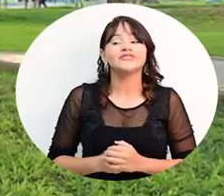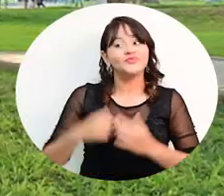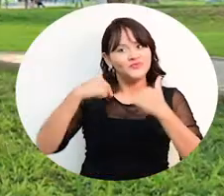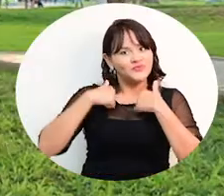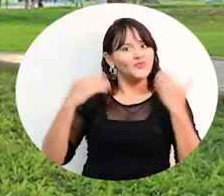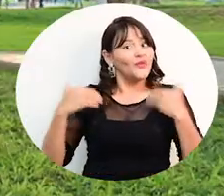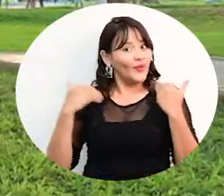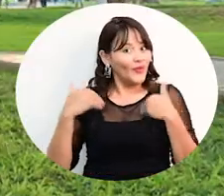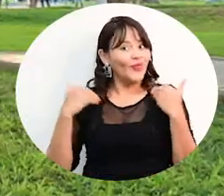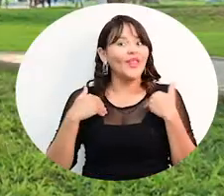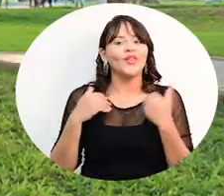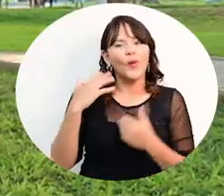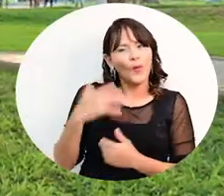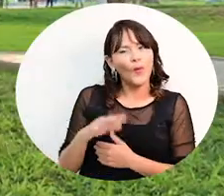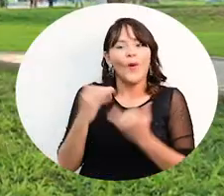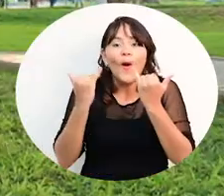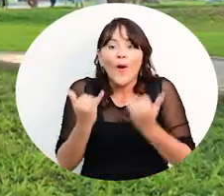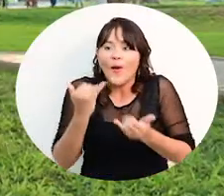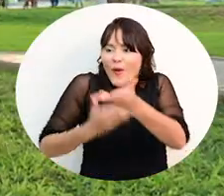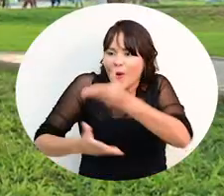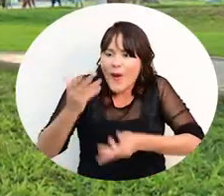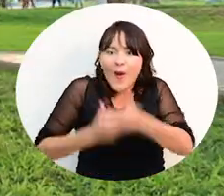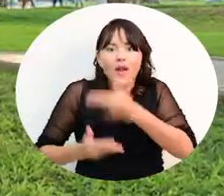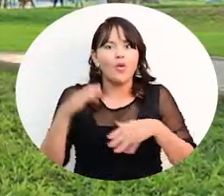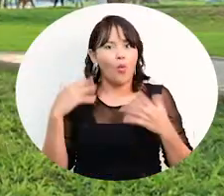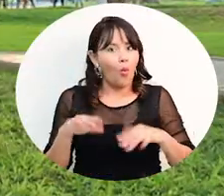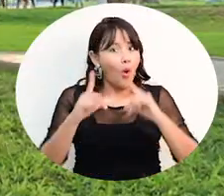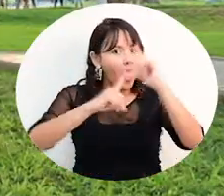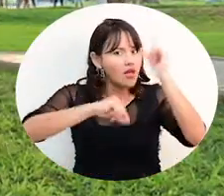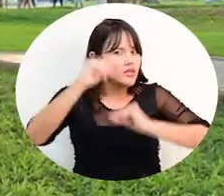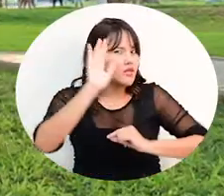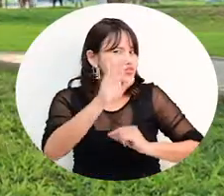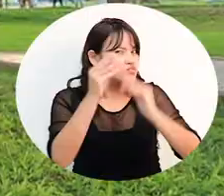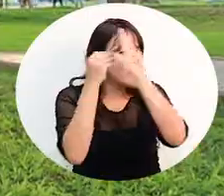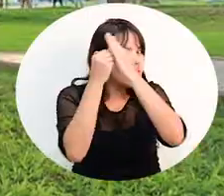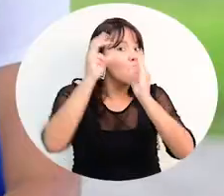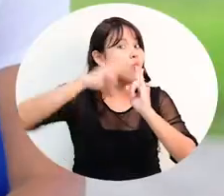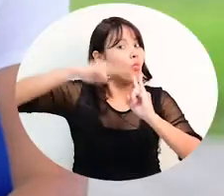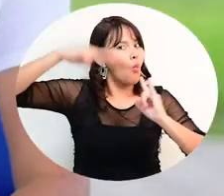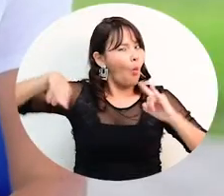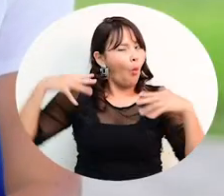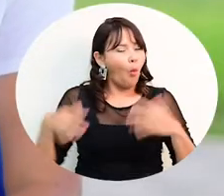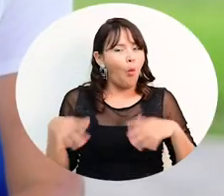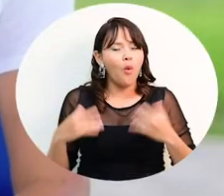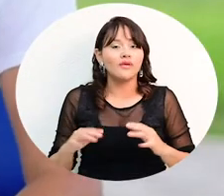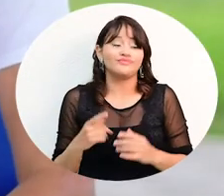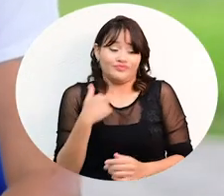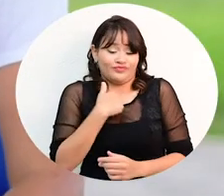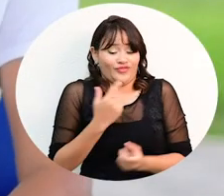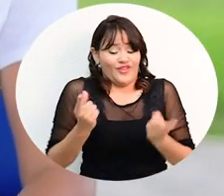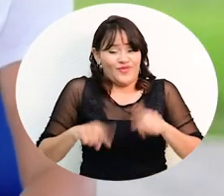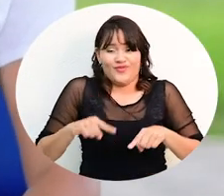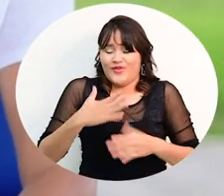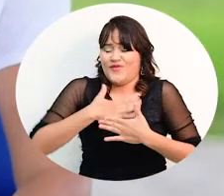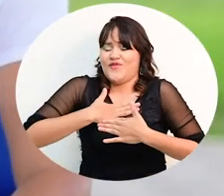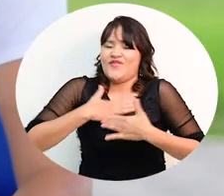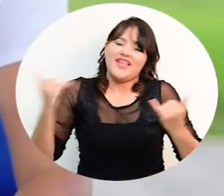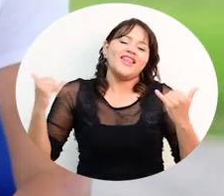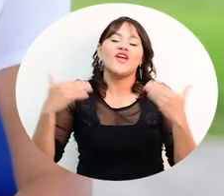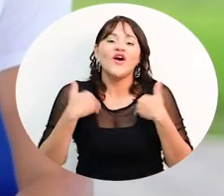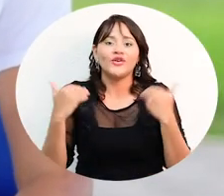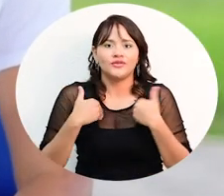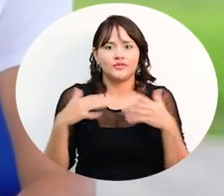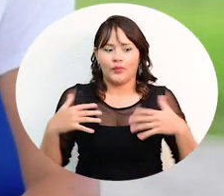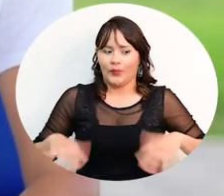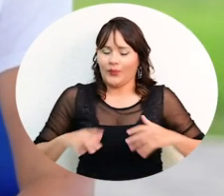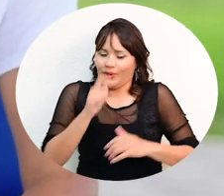Oye, para mí es un placer, y es en serio, compartir con las estrellas Uni Magdalena Saber Pro. Bueno, yo acá estoy también full contenta, Felipe,